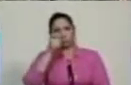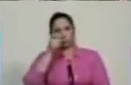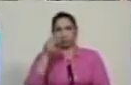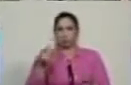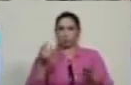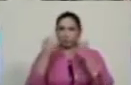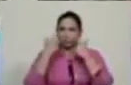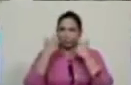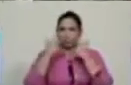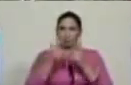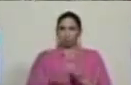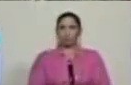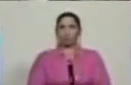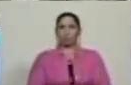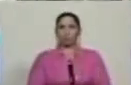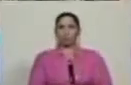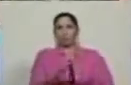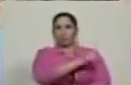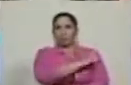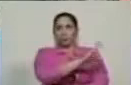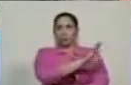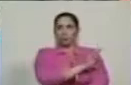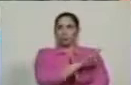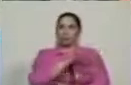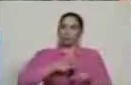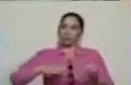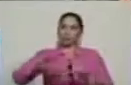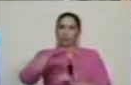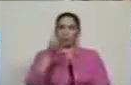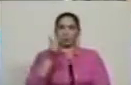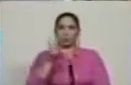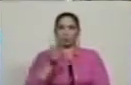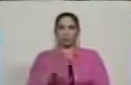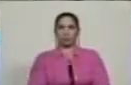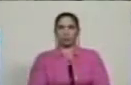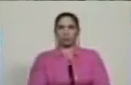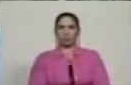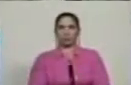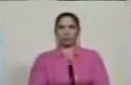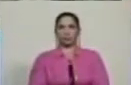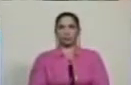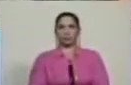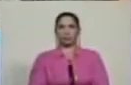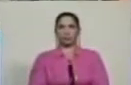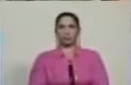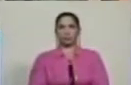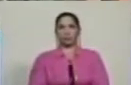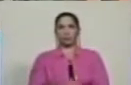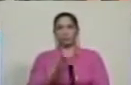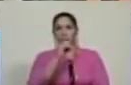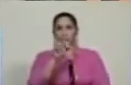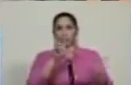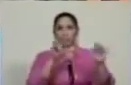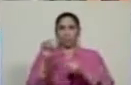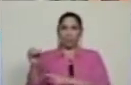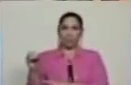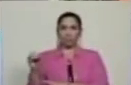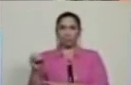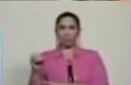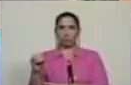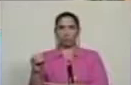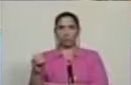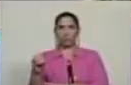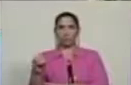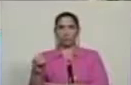riesgo y protección civil en todo el territorio nacional a través también del 0800 PCIVIL1, que es igual